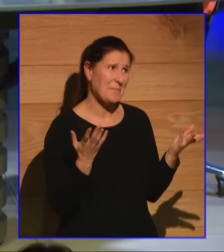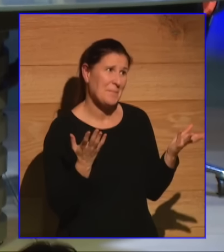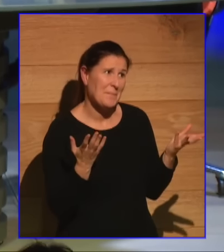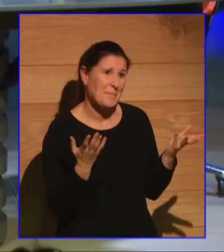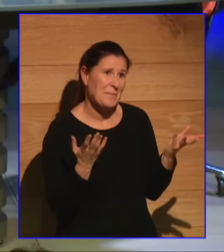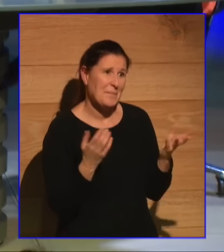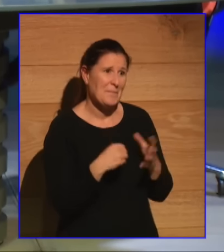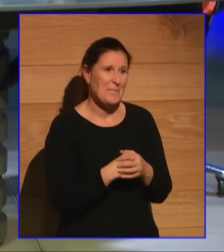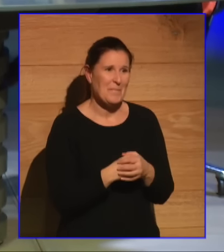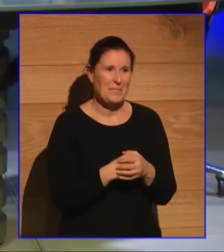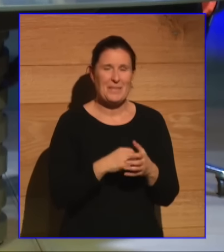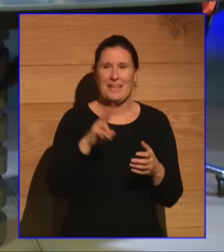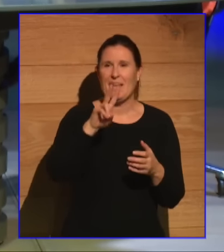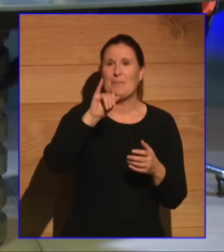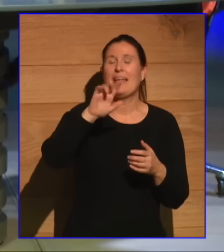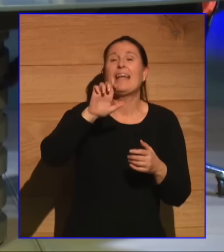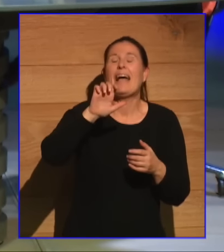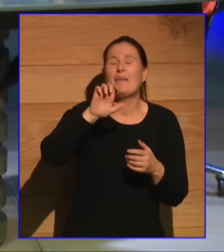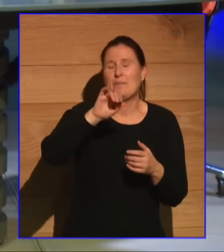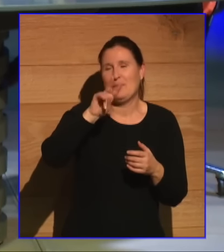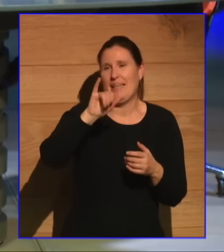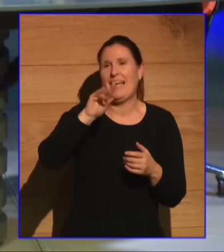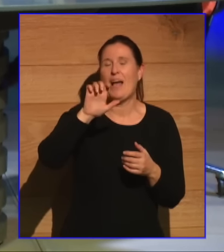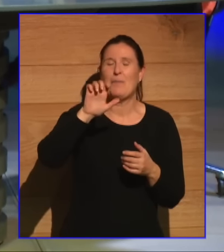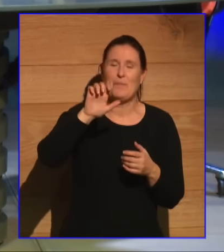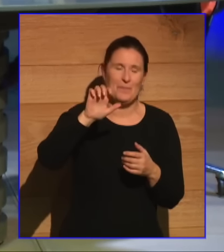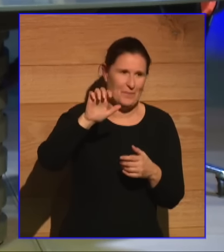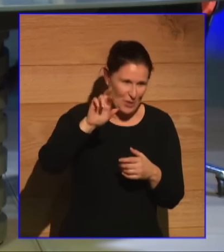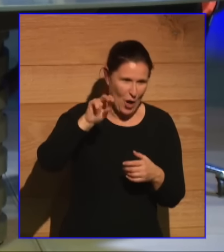Mírale. ¿Qué va a ser el behaviorismo? Me lo ha dicho. A veces pasa. Pero me lo